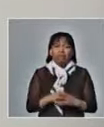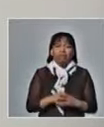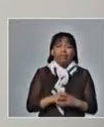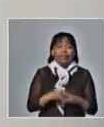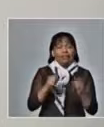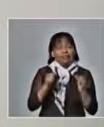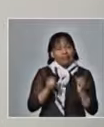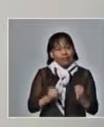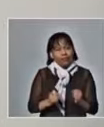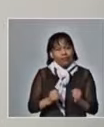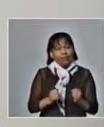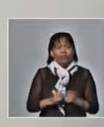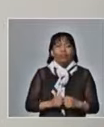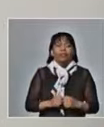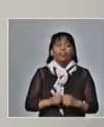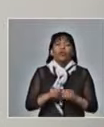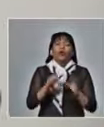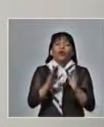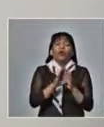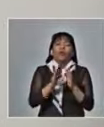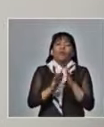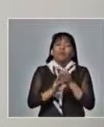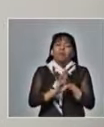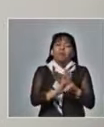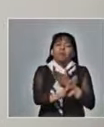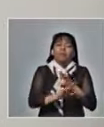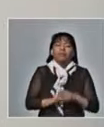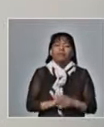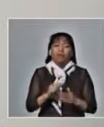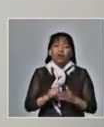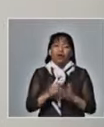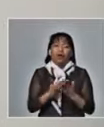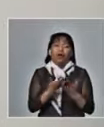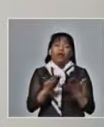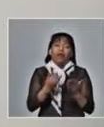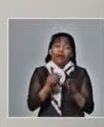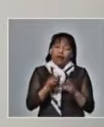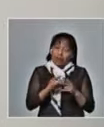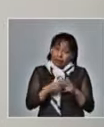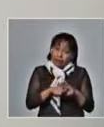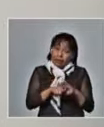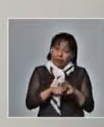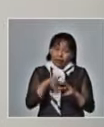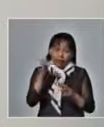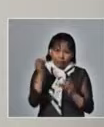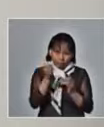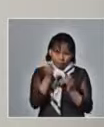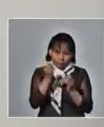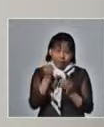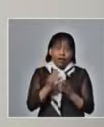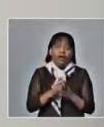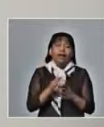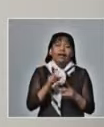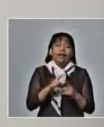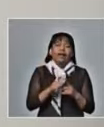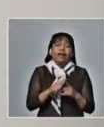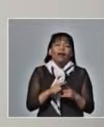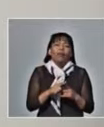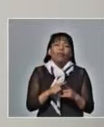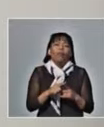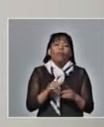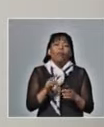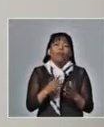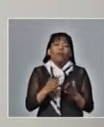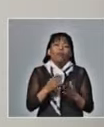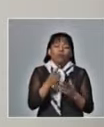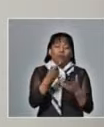y acciones de prevención. Esta vez iniciamos la ronda con quien obtuvo en el sorteo la posición número 3, que